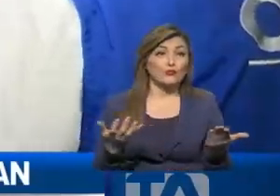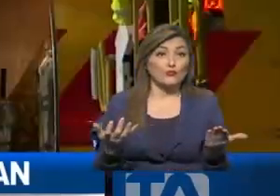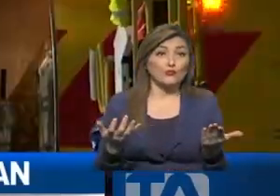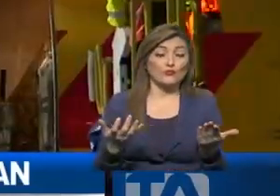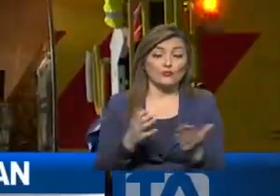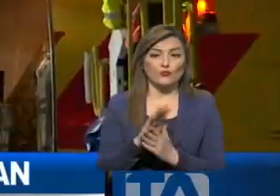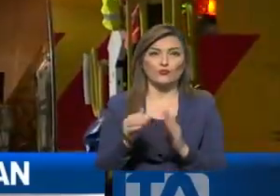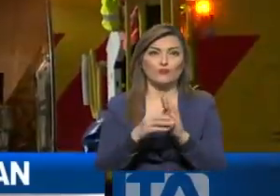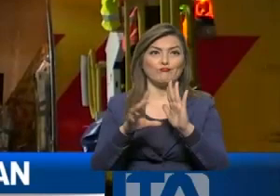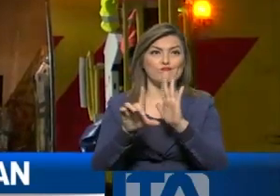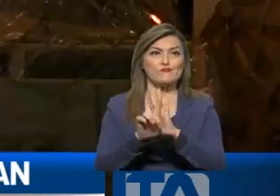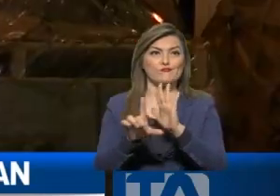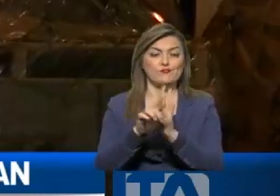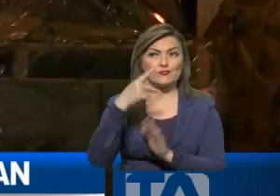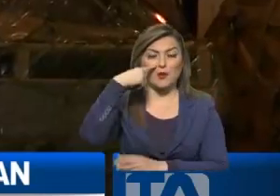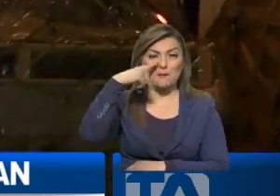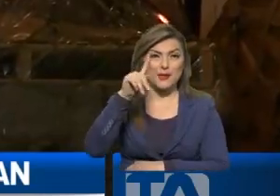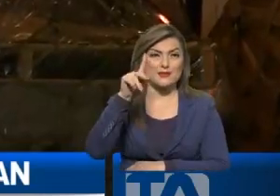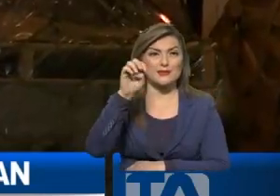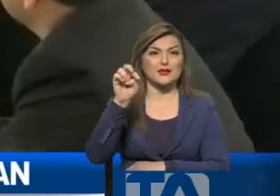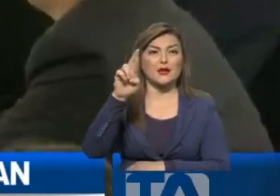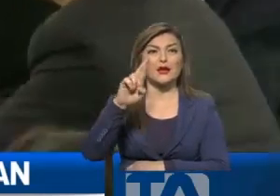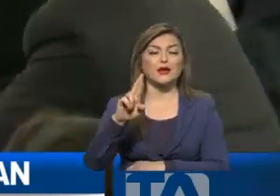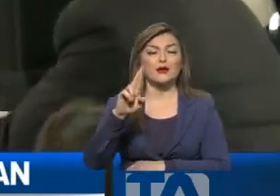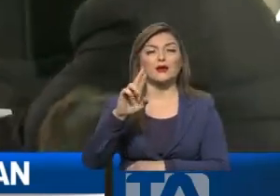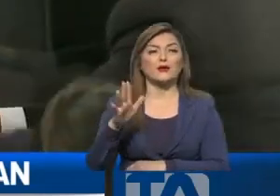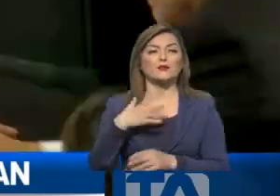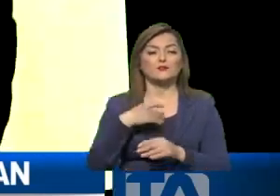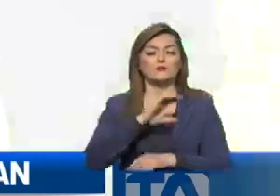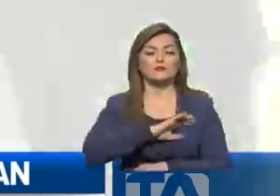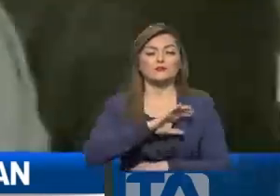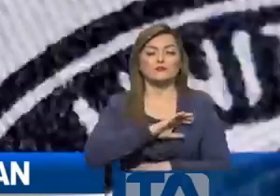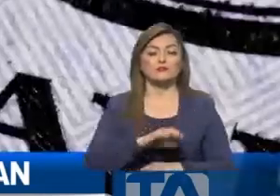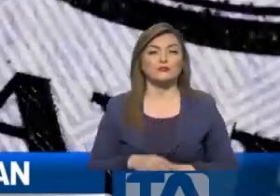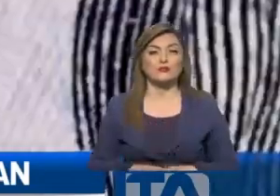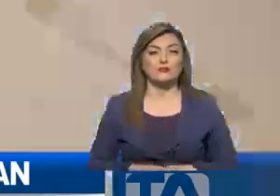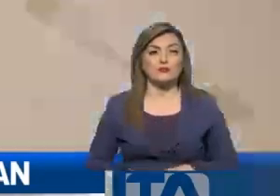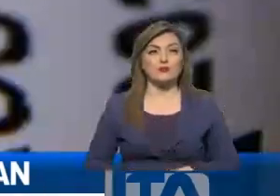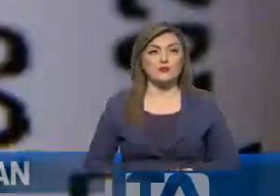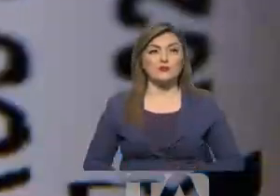irregular de pruebas para detección de COVID-19 en la municipalidad.